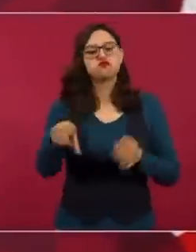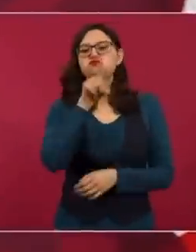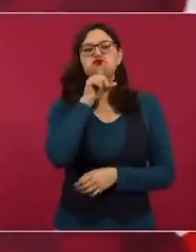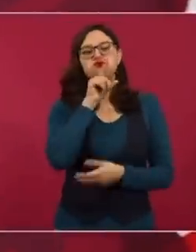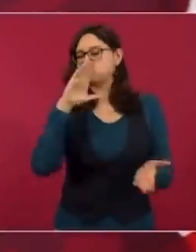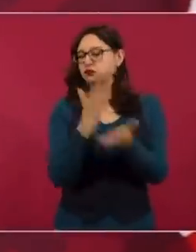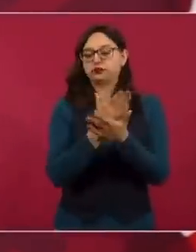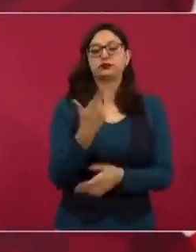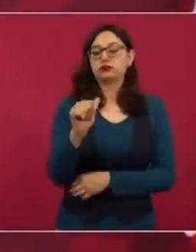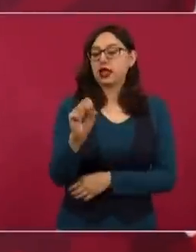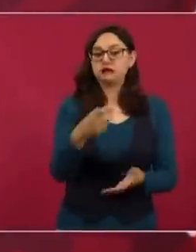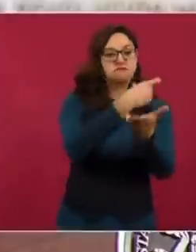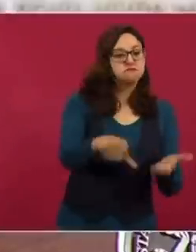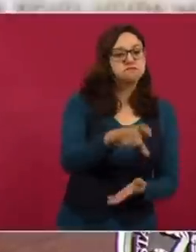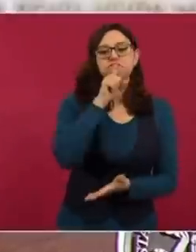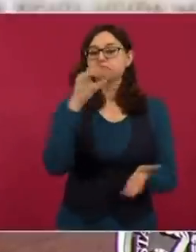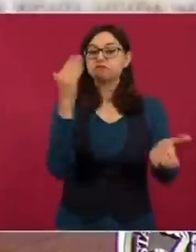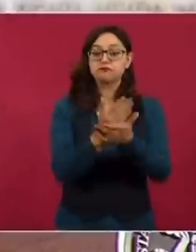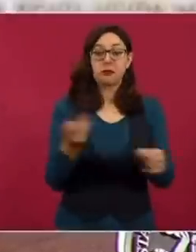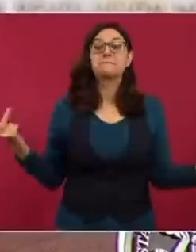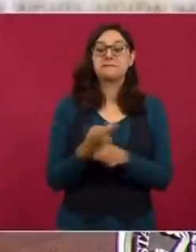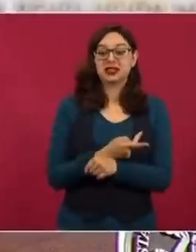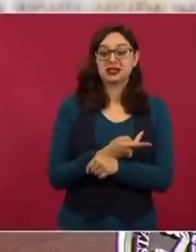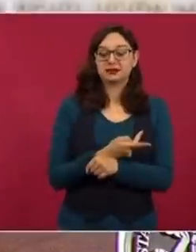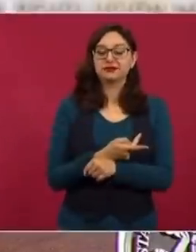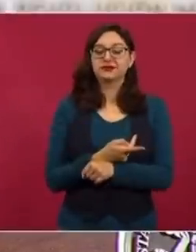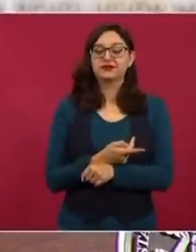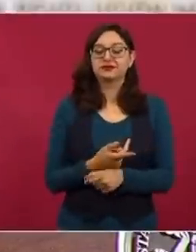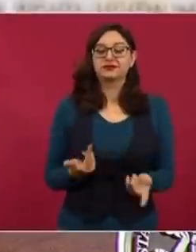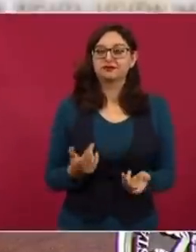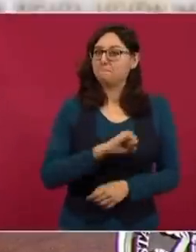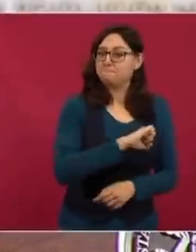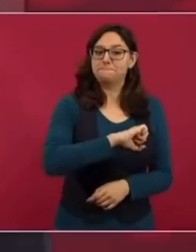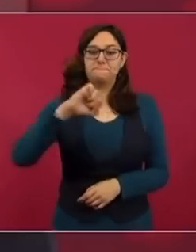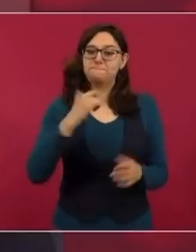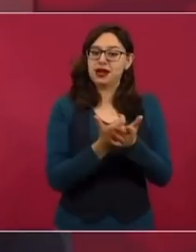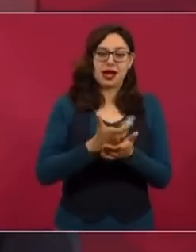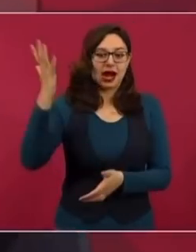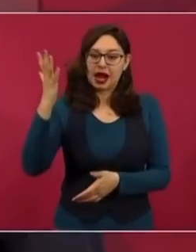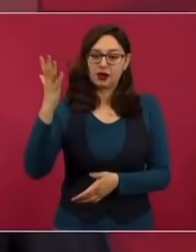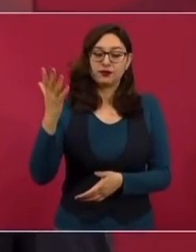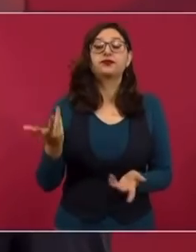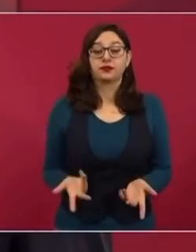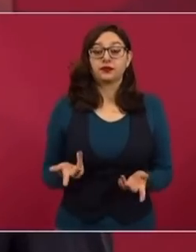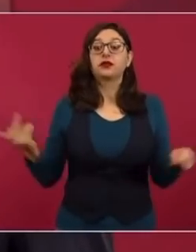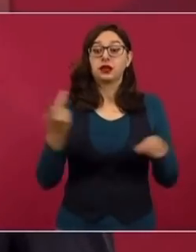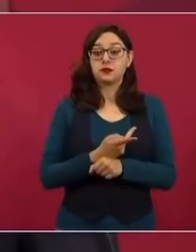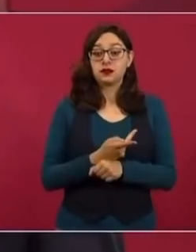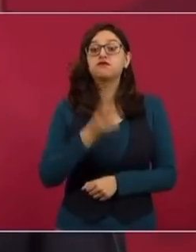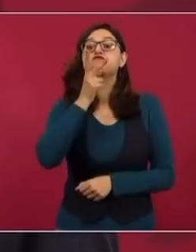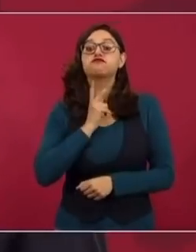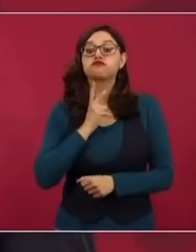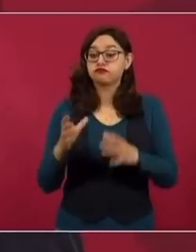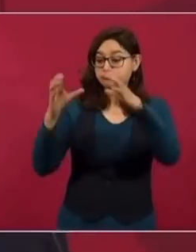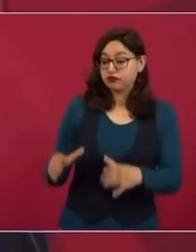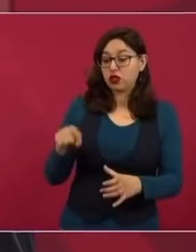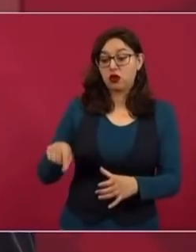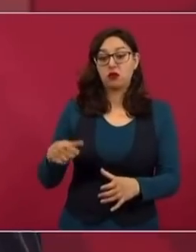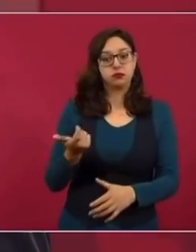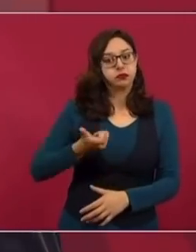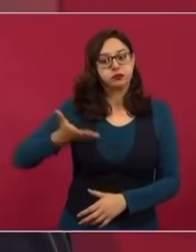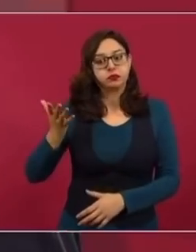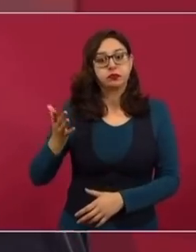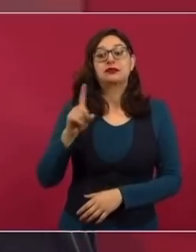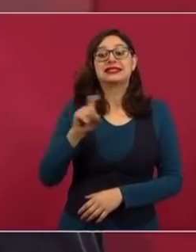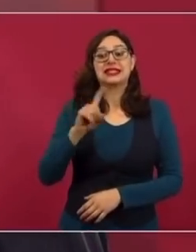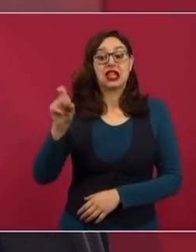gas, pues ha tenido un impacto en los precios. Y esto ha llevado a que el crudo aumente, ya rebasa